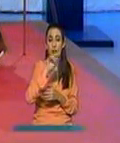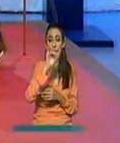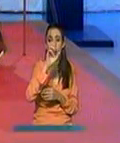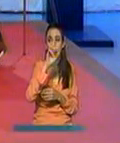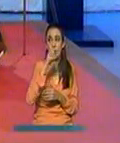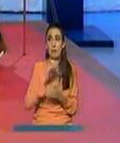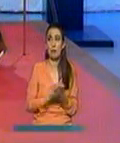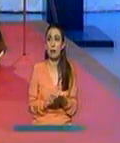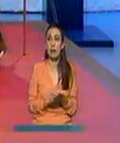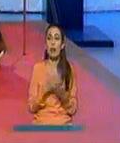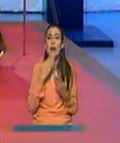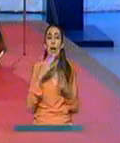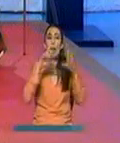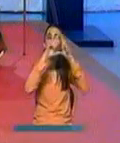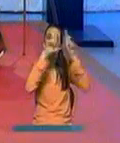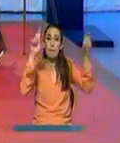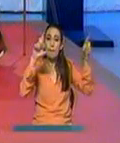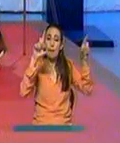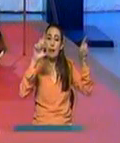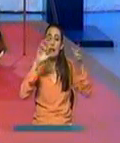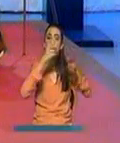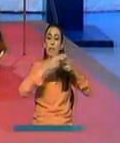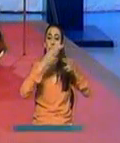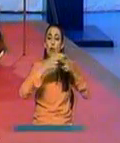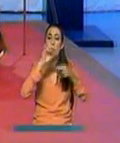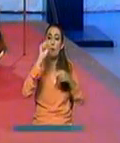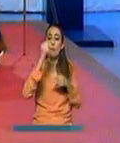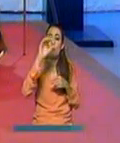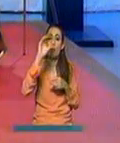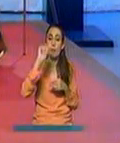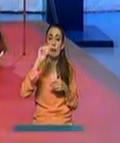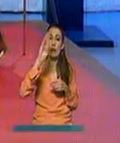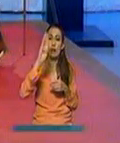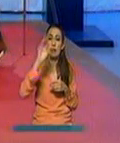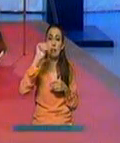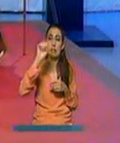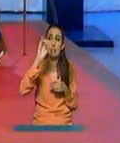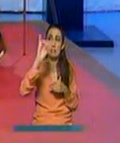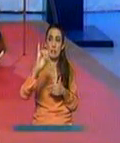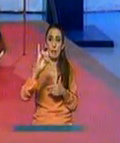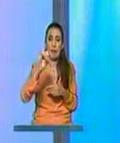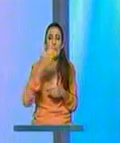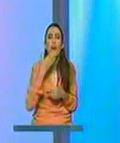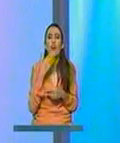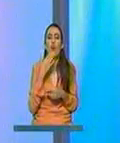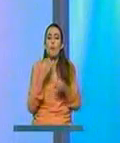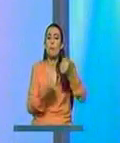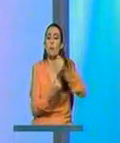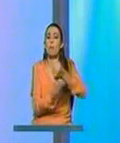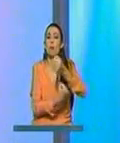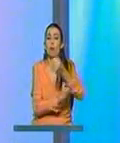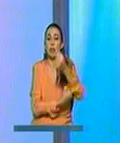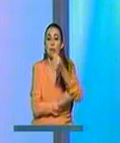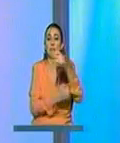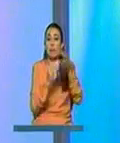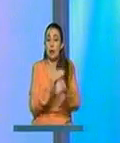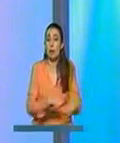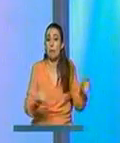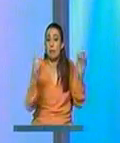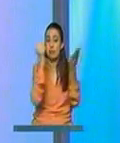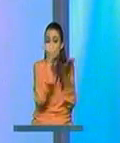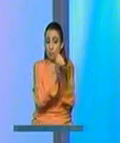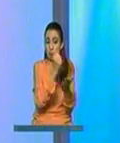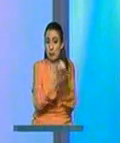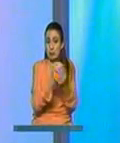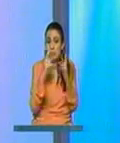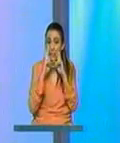sobre Sabay. ¿Qué tiempo está en el mercado? ¿Cómo ha logrado posicionarse? Sabay es una de las marcas más reconocidas de cerveza